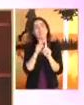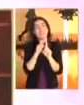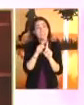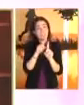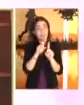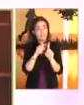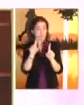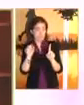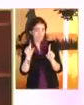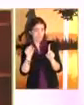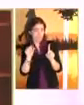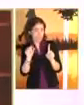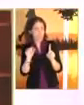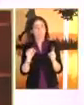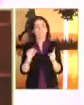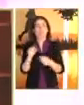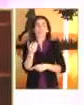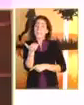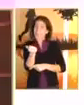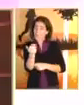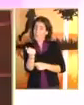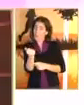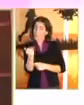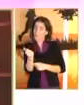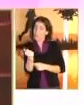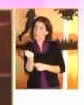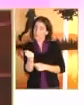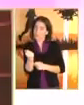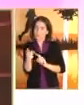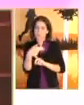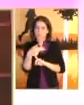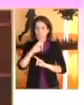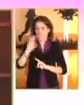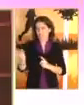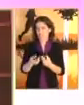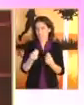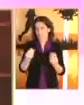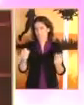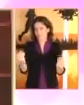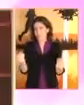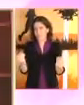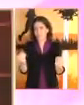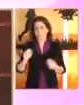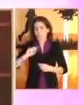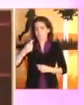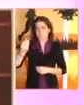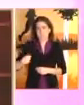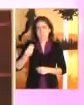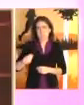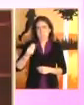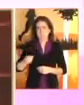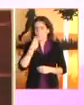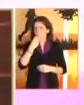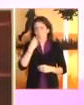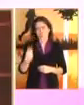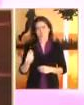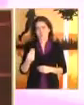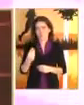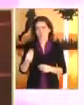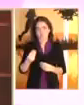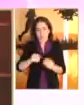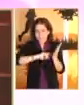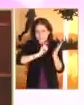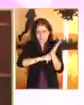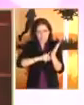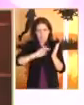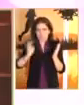asequibles, los mejillones, que quizás sea de todos los pescados, concretamente molusco, el que tiene mayor riqueza nutricional. Absolutamente de todo, y